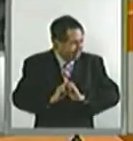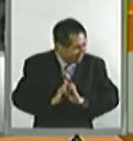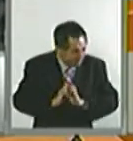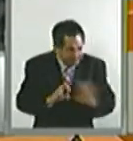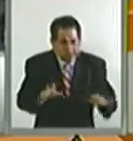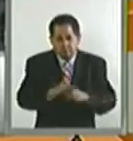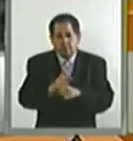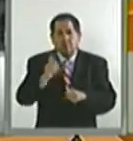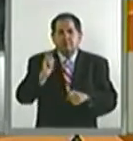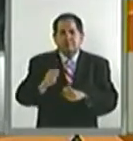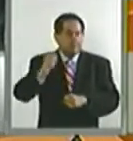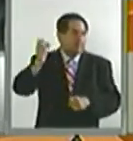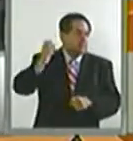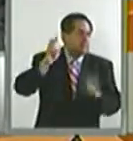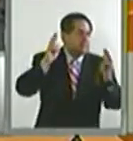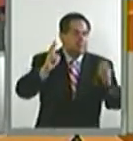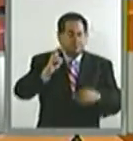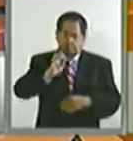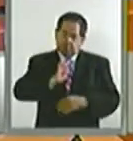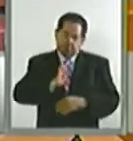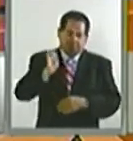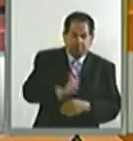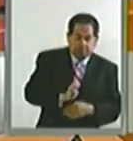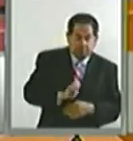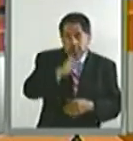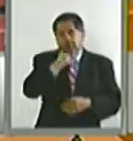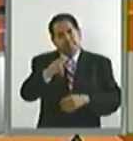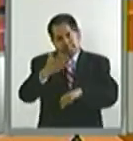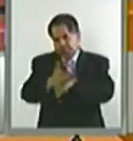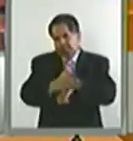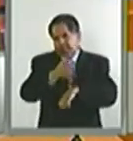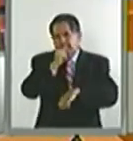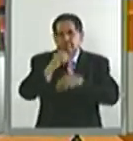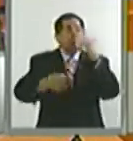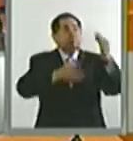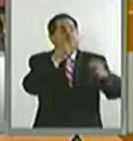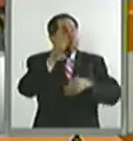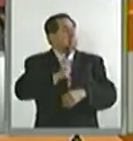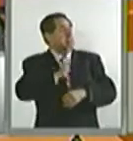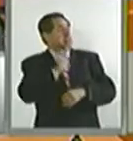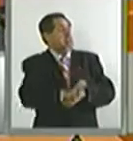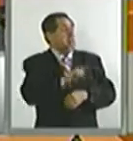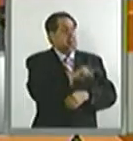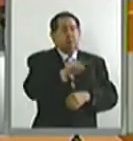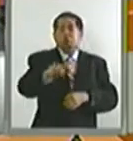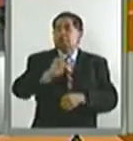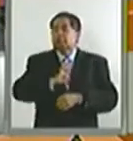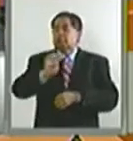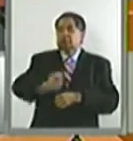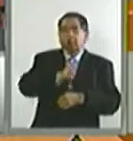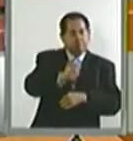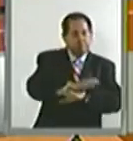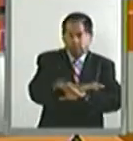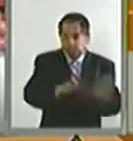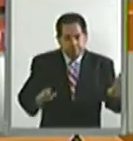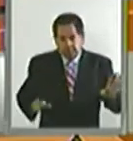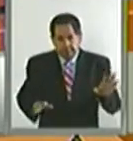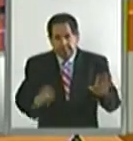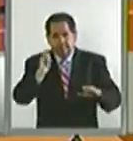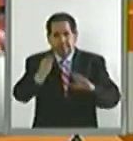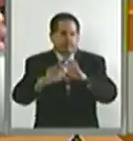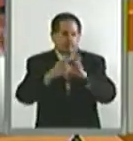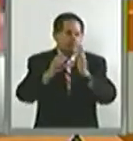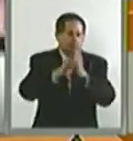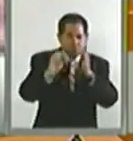los discursos de odio y sancionarlos con más contundencia. Este artículo pretende que se incluya como discurso de odio aquel que tiene como